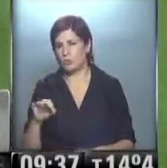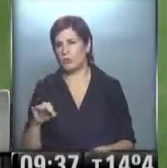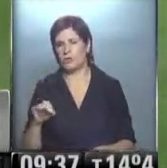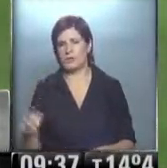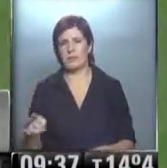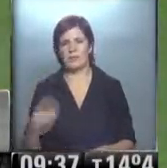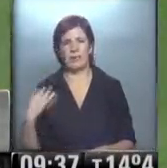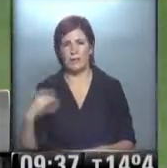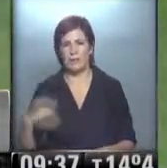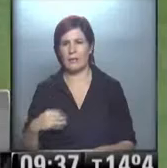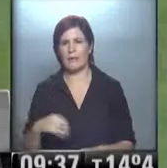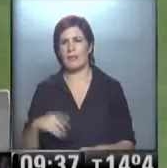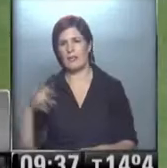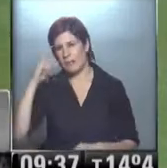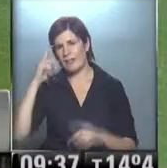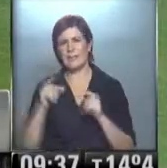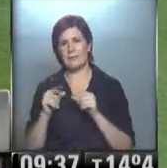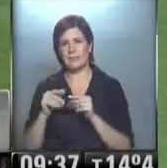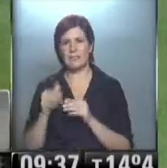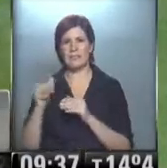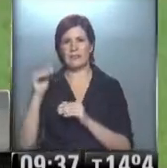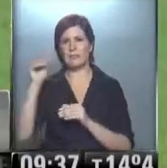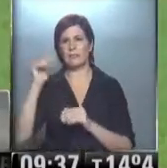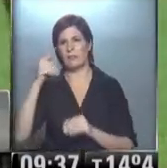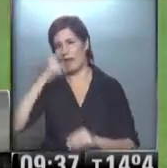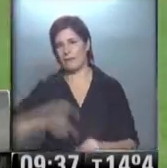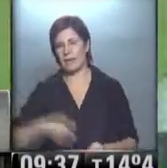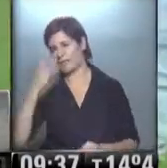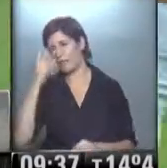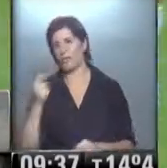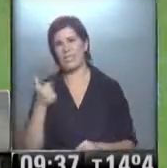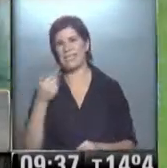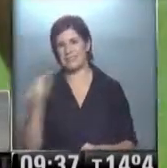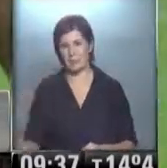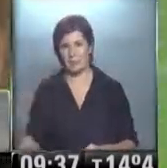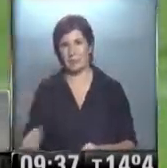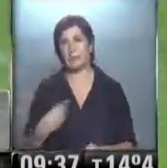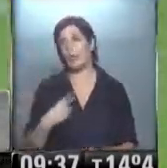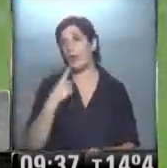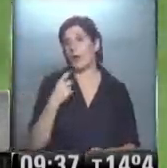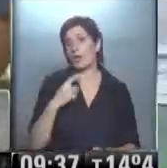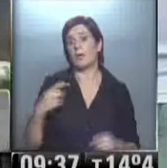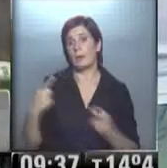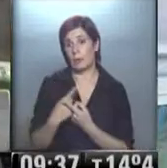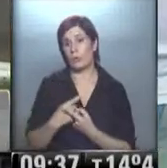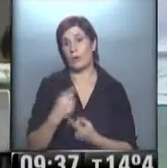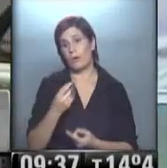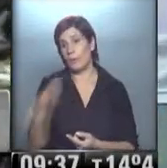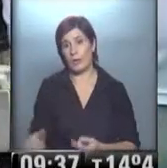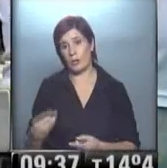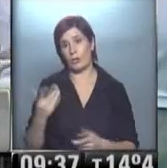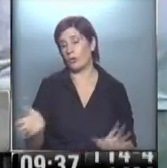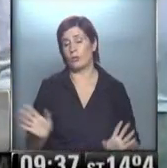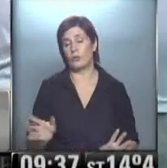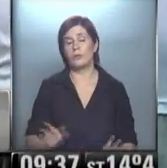salir de la zona de promoción y San Lorenzo terminó jugando la promoción. Y es verdad. Sí, pero River la jugó y se fue al ascenso. Bueno, sí, es verdad. Y además, digamos,